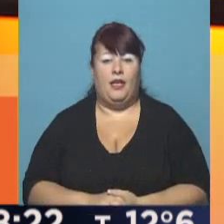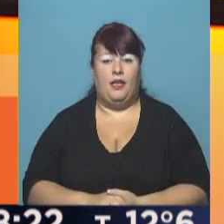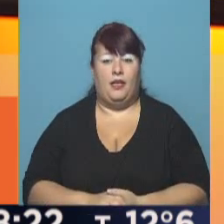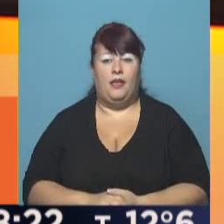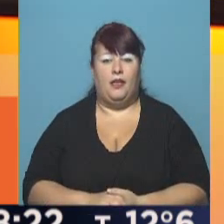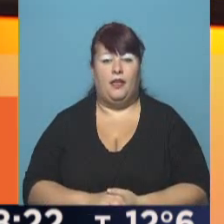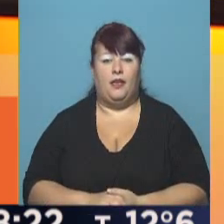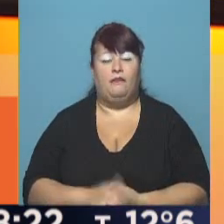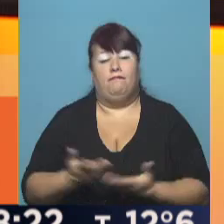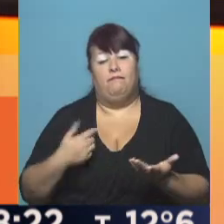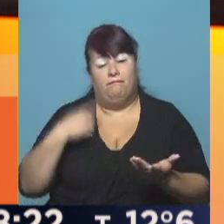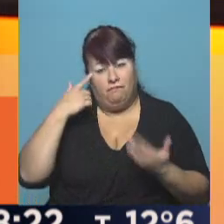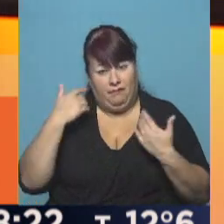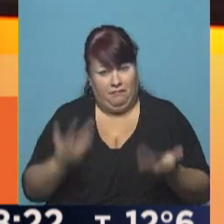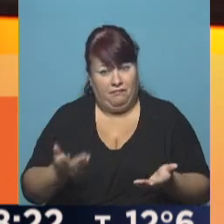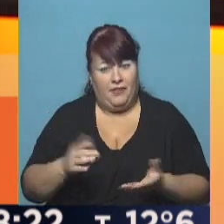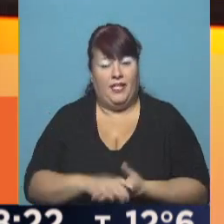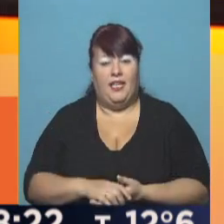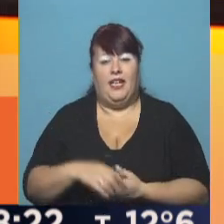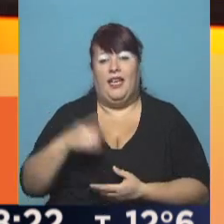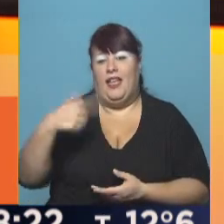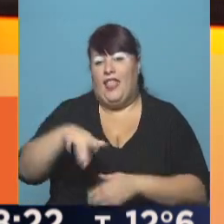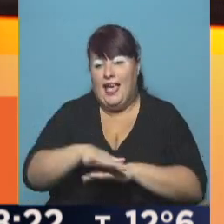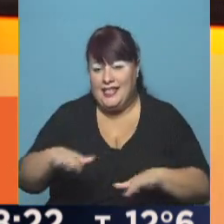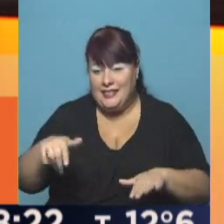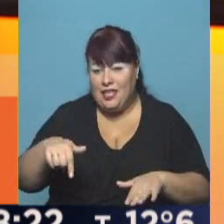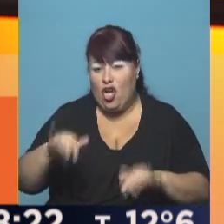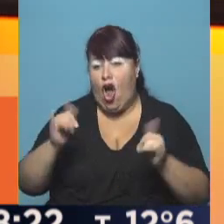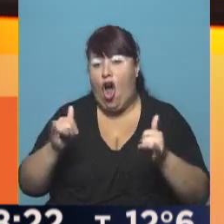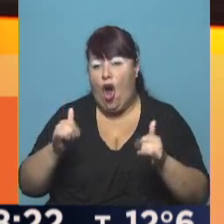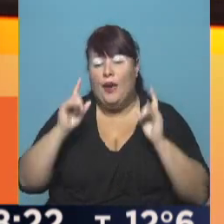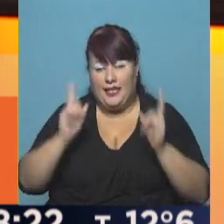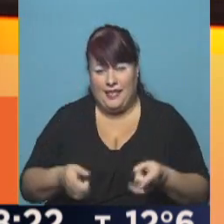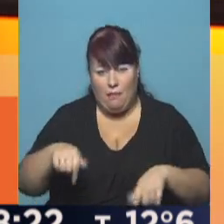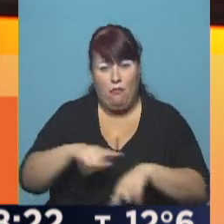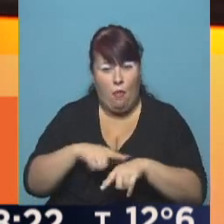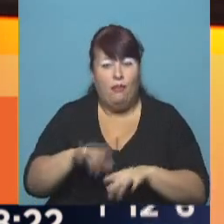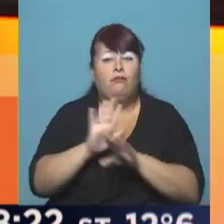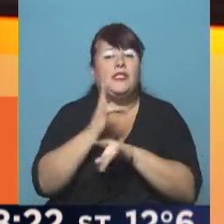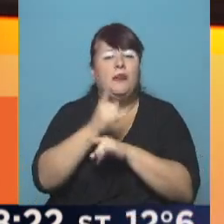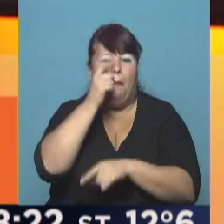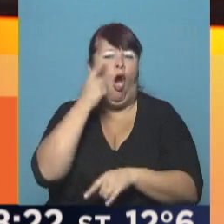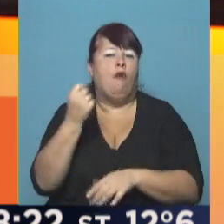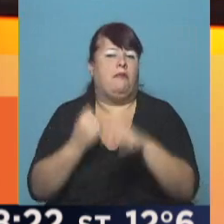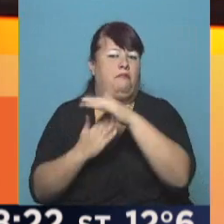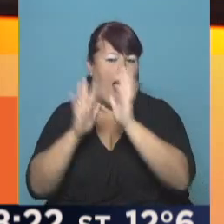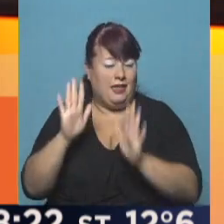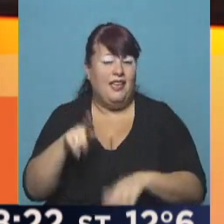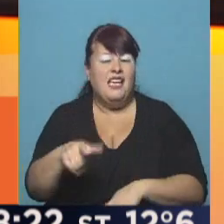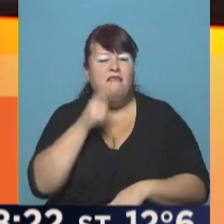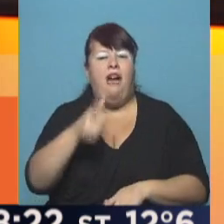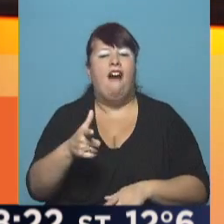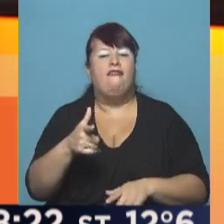y me atrevo a decir las de los chicos más jovencitos de esta época, facilita